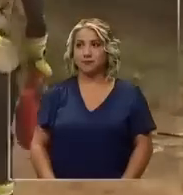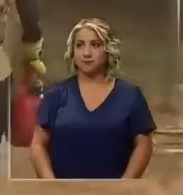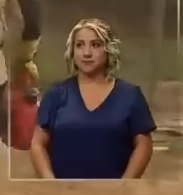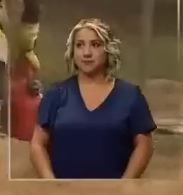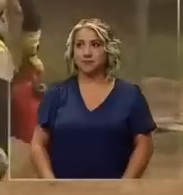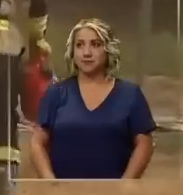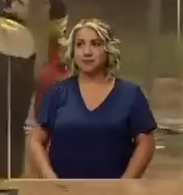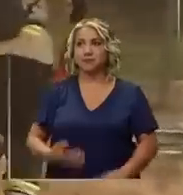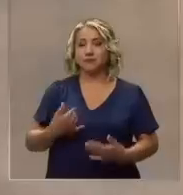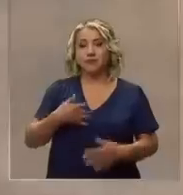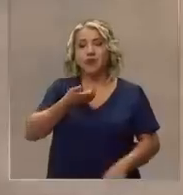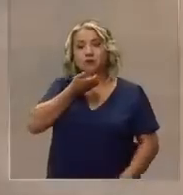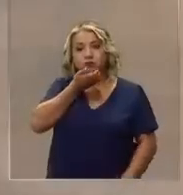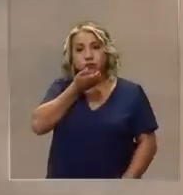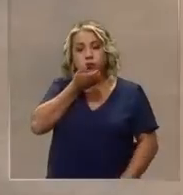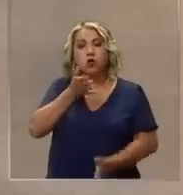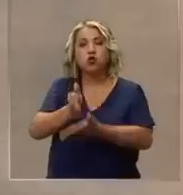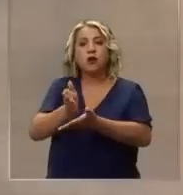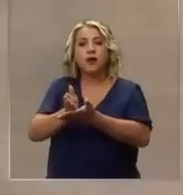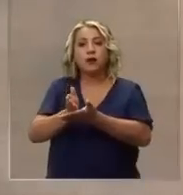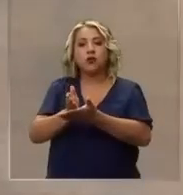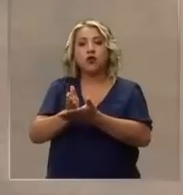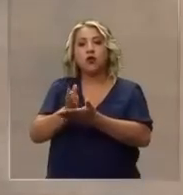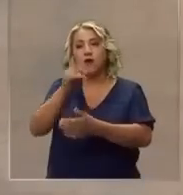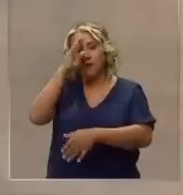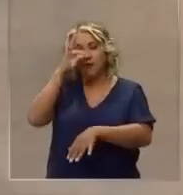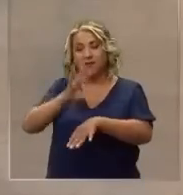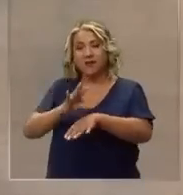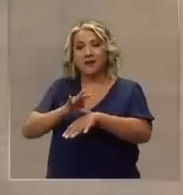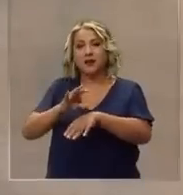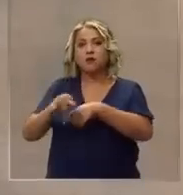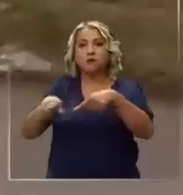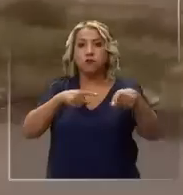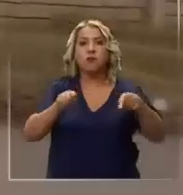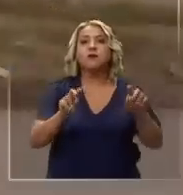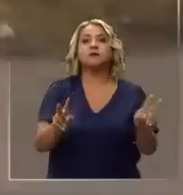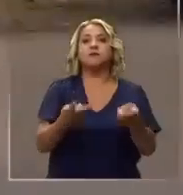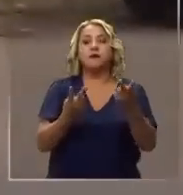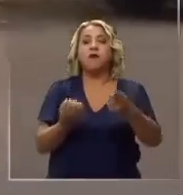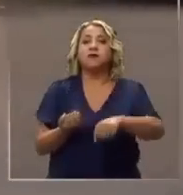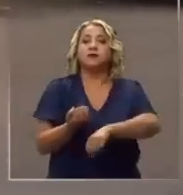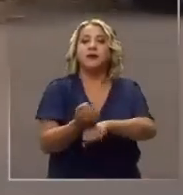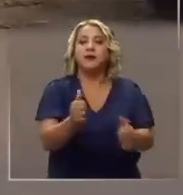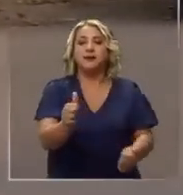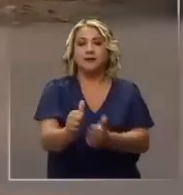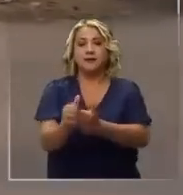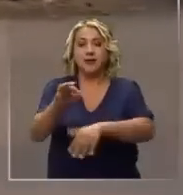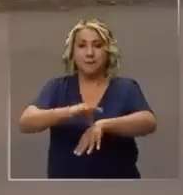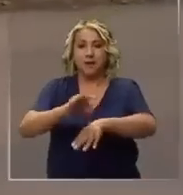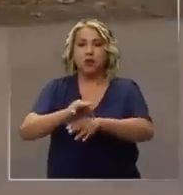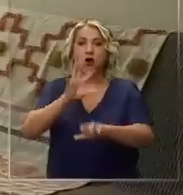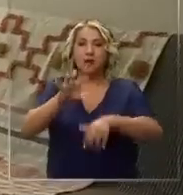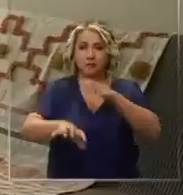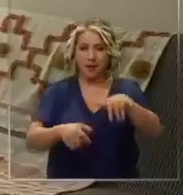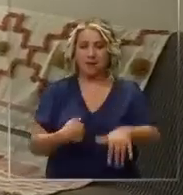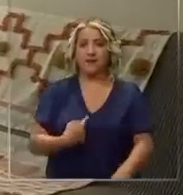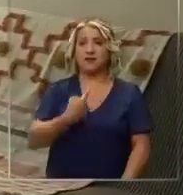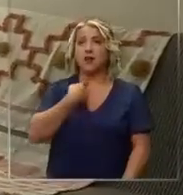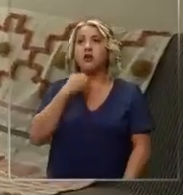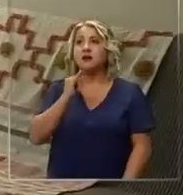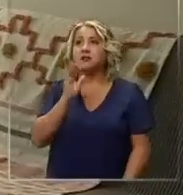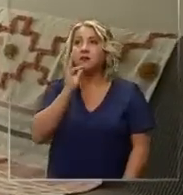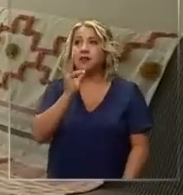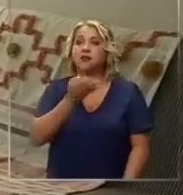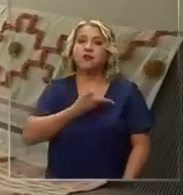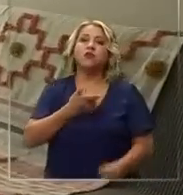Se comunicaba directamente con el colegio veterinario para desplegar rescates y asistencia médica a los animales afectados. Yo siempre les digo que